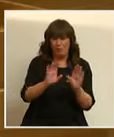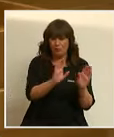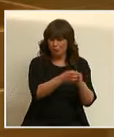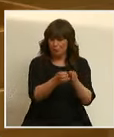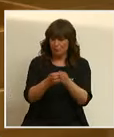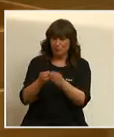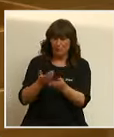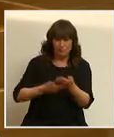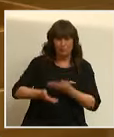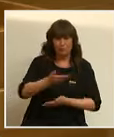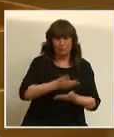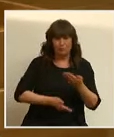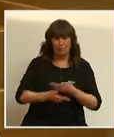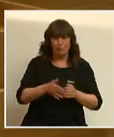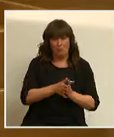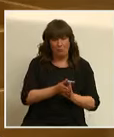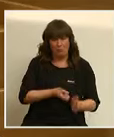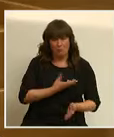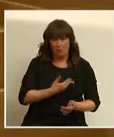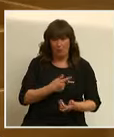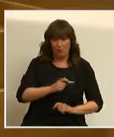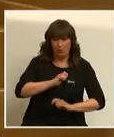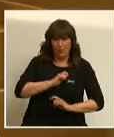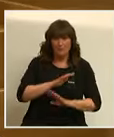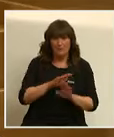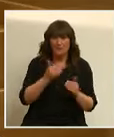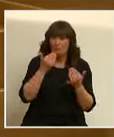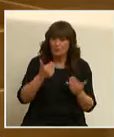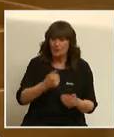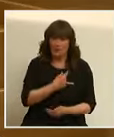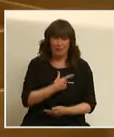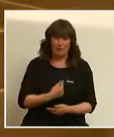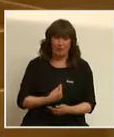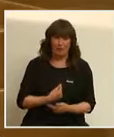intervinientes. Muchas gracias de corazón.